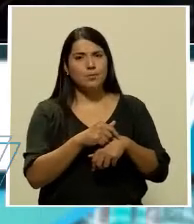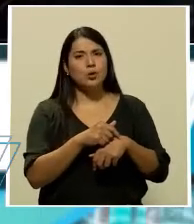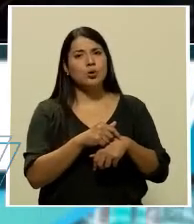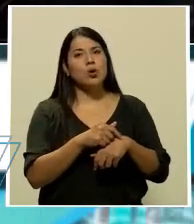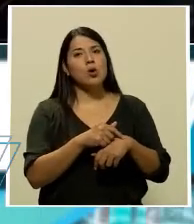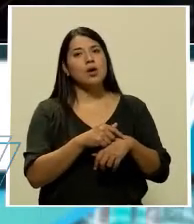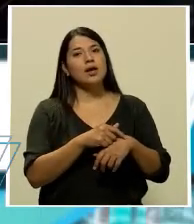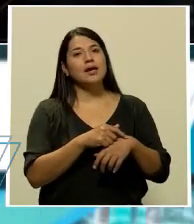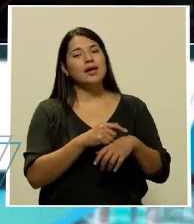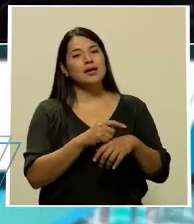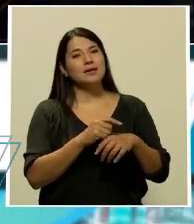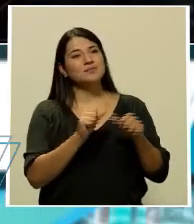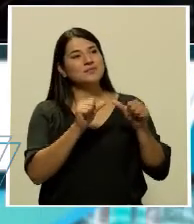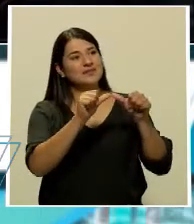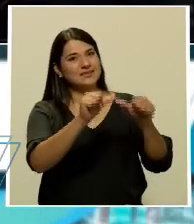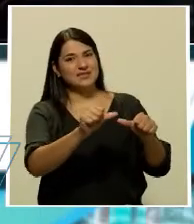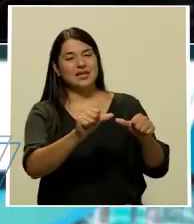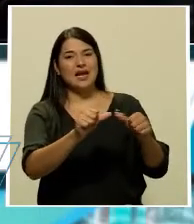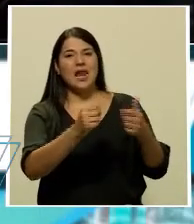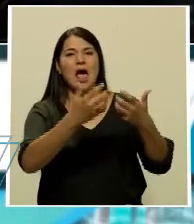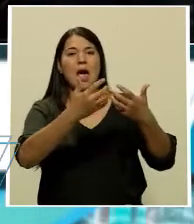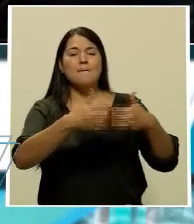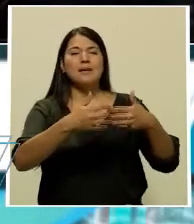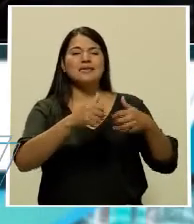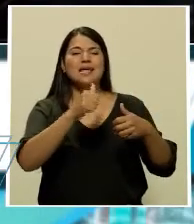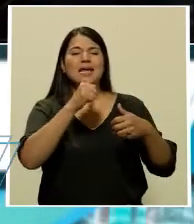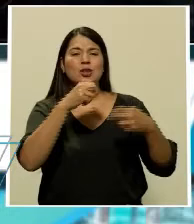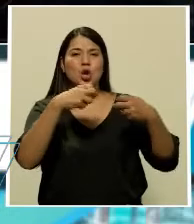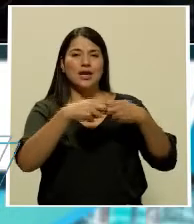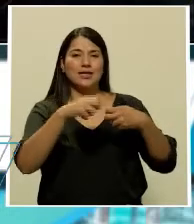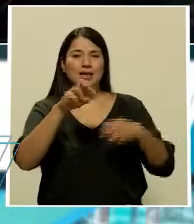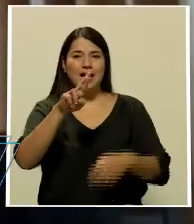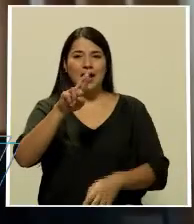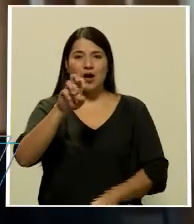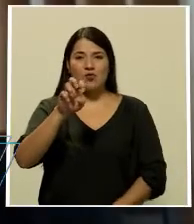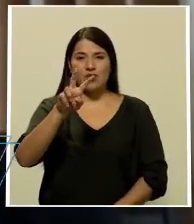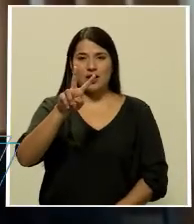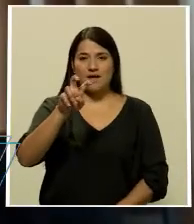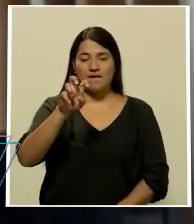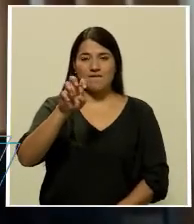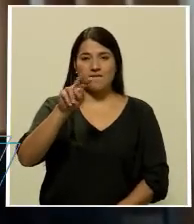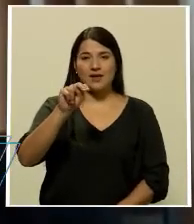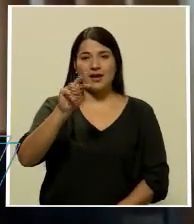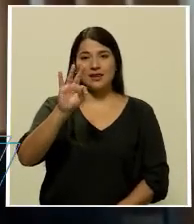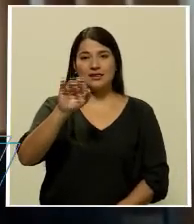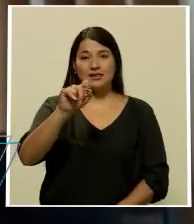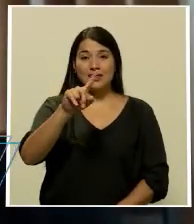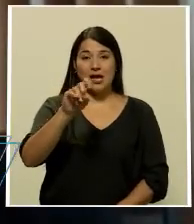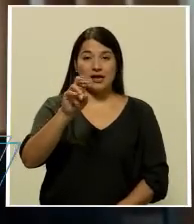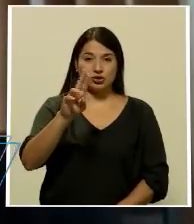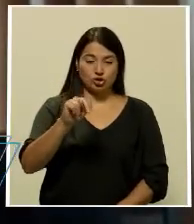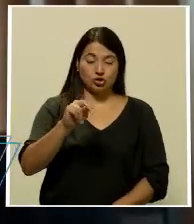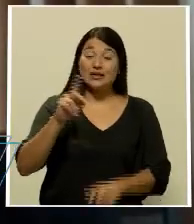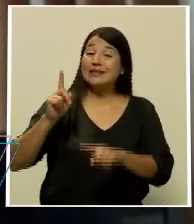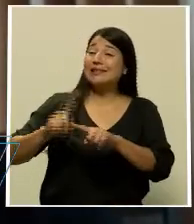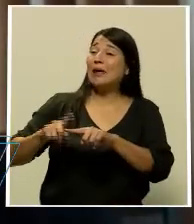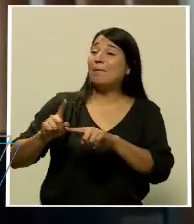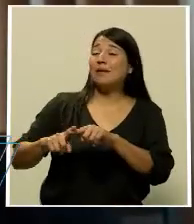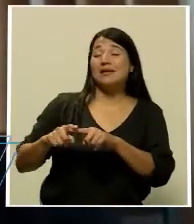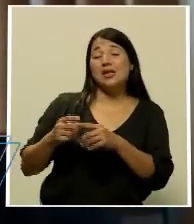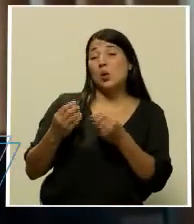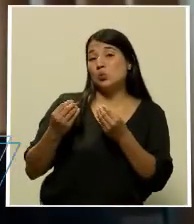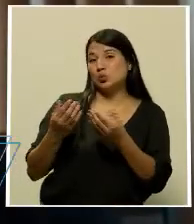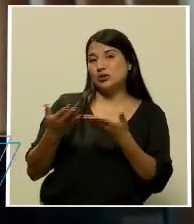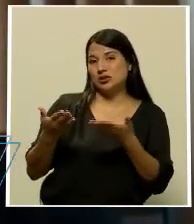hidroeléctrica Reventazón? Bueno, depende de muchos factores, don Ernesto. Por supuesto que la vida de inversiones de